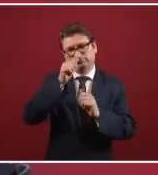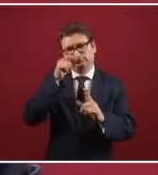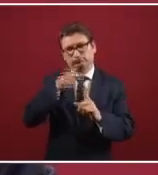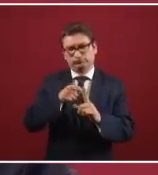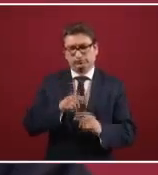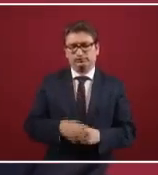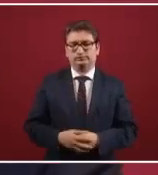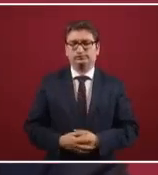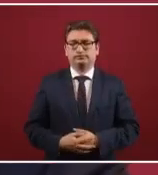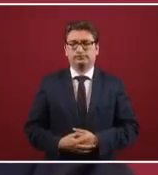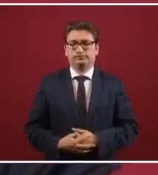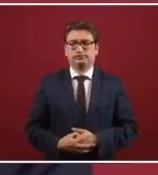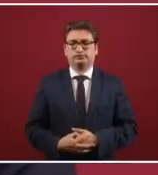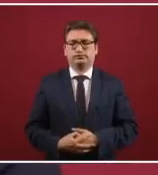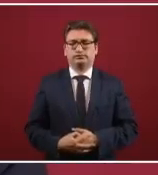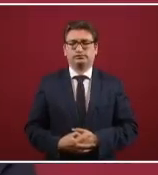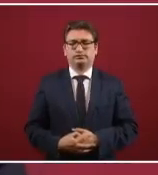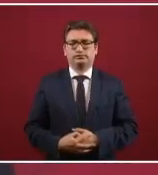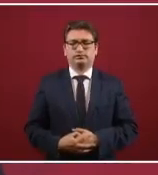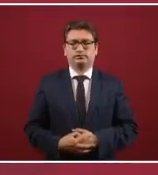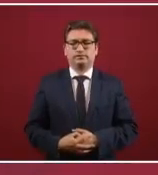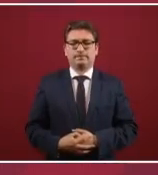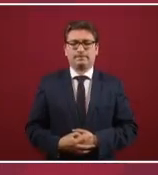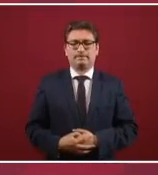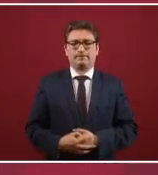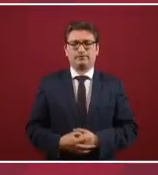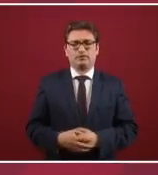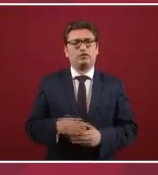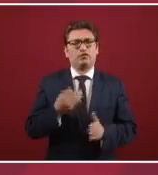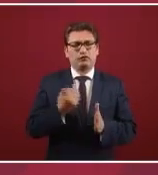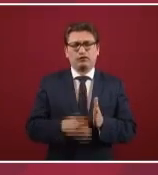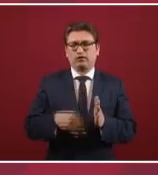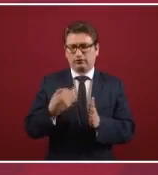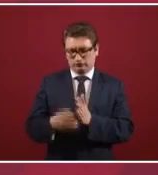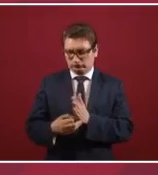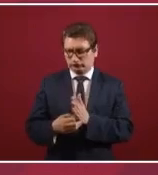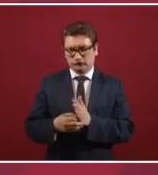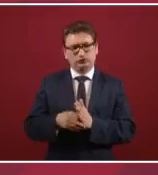y atender todo lo que esté pendiente